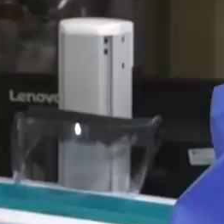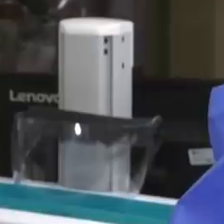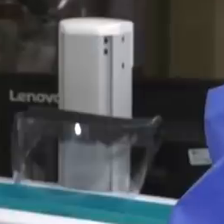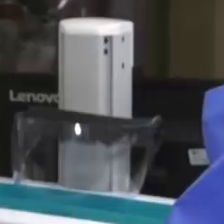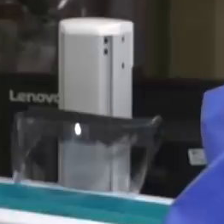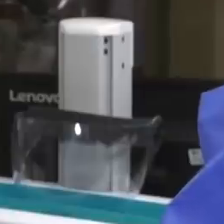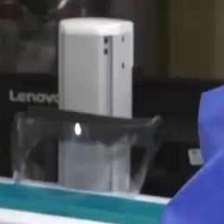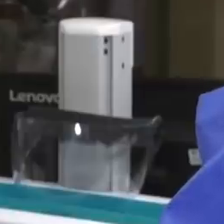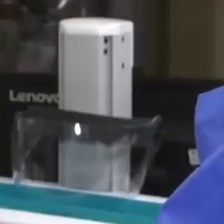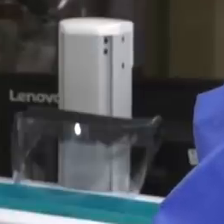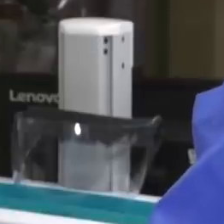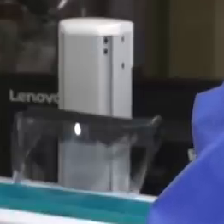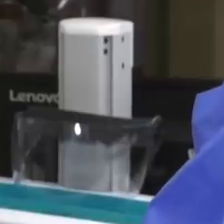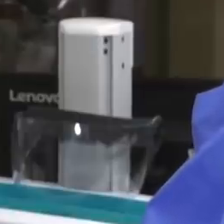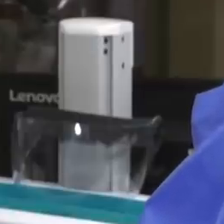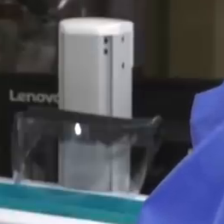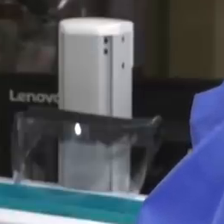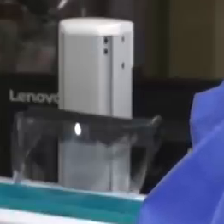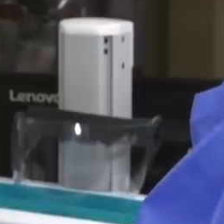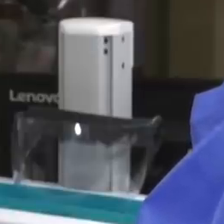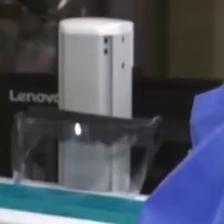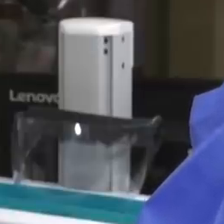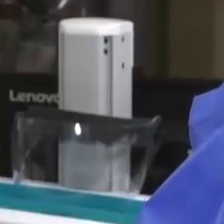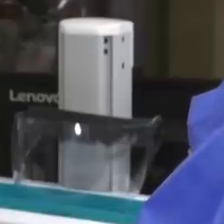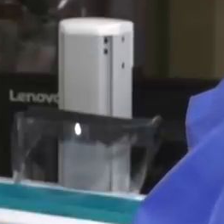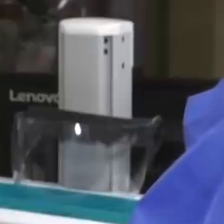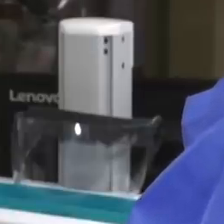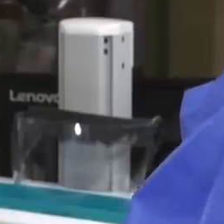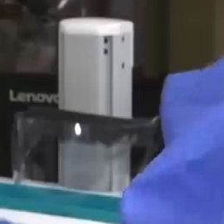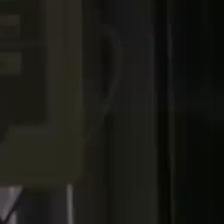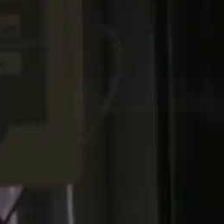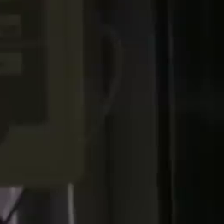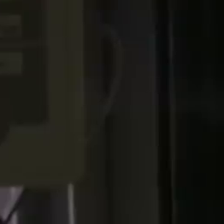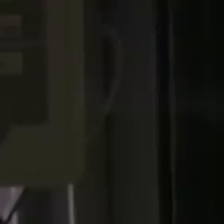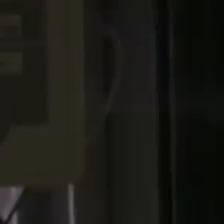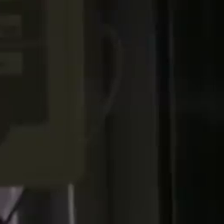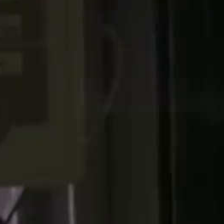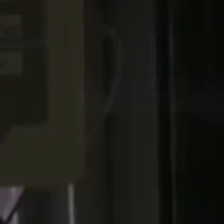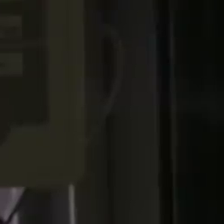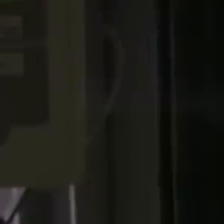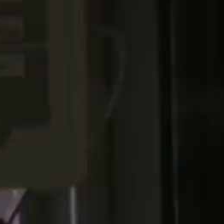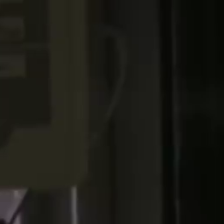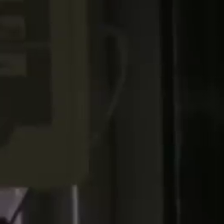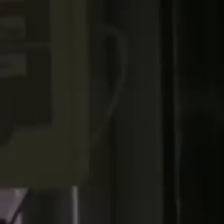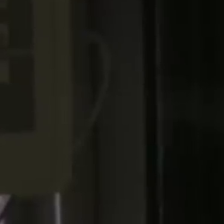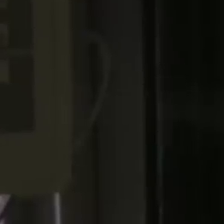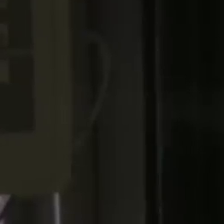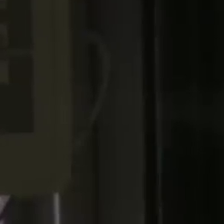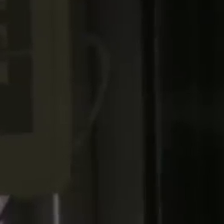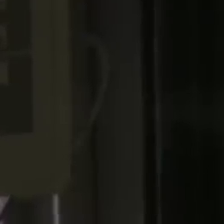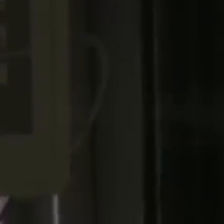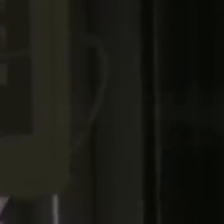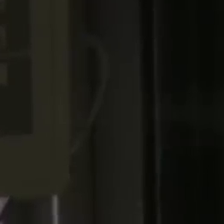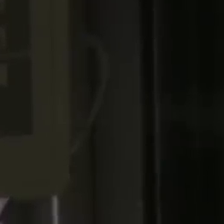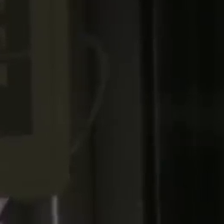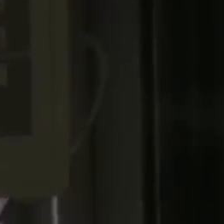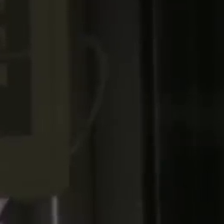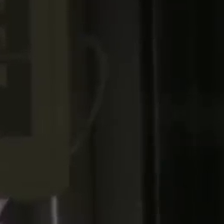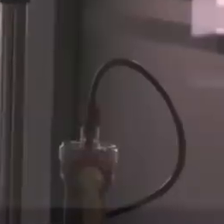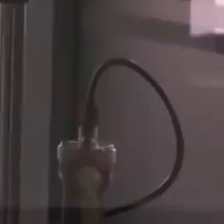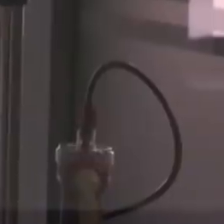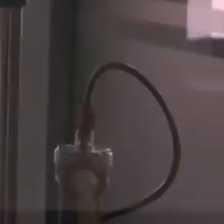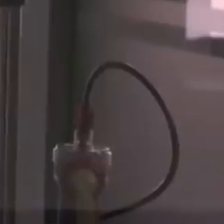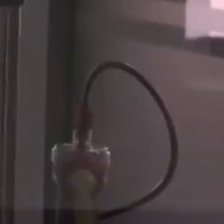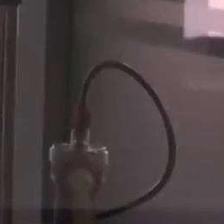sufrimos recordando cosas que ya no utilizábamos tanto. Ahora, aunque realizan su oficio con pasión, esperan al igual que